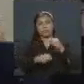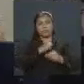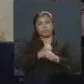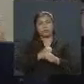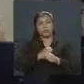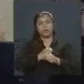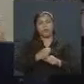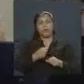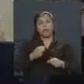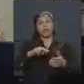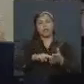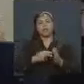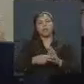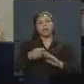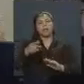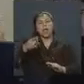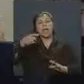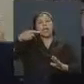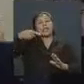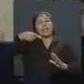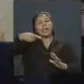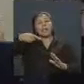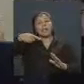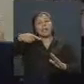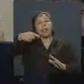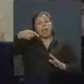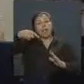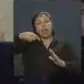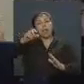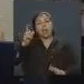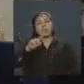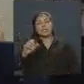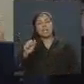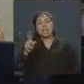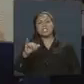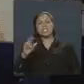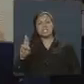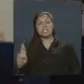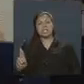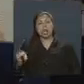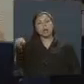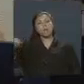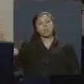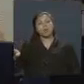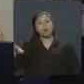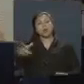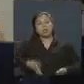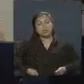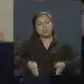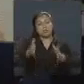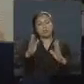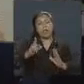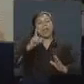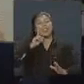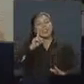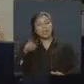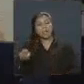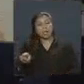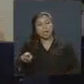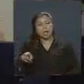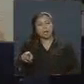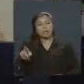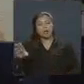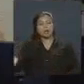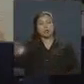fondo que se produce es que la empresa SACIR, que lleva el trazado de la ruta por ese sector, debe llevar adelante un plan de